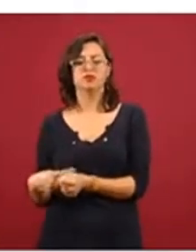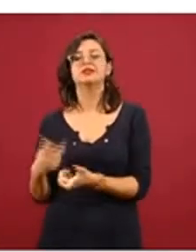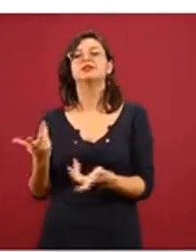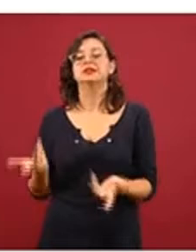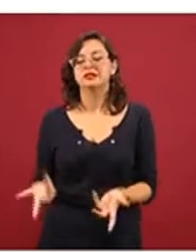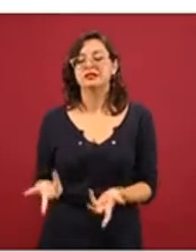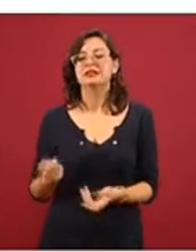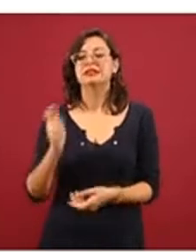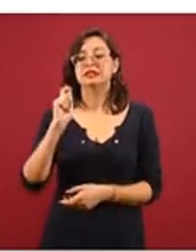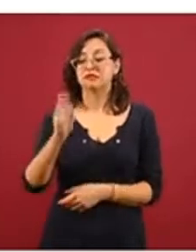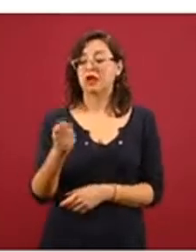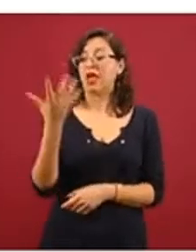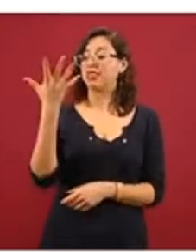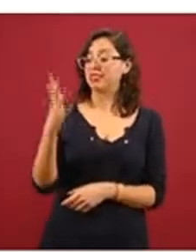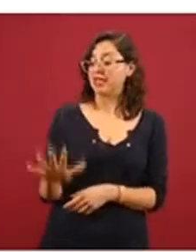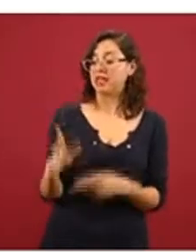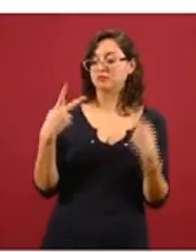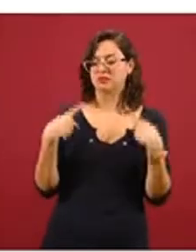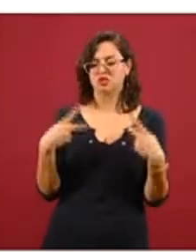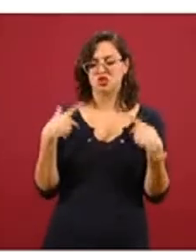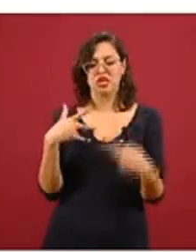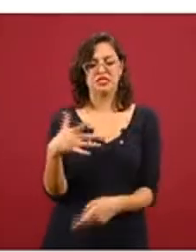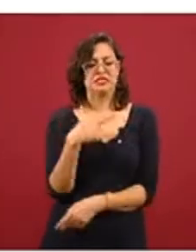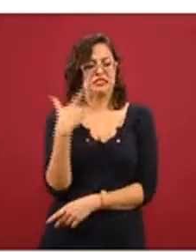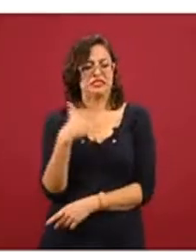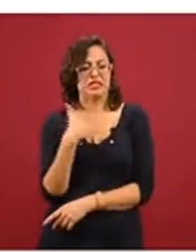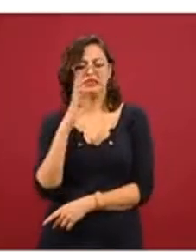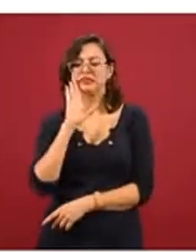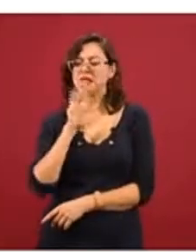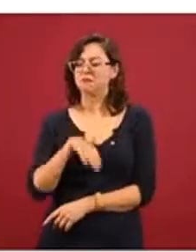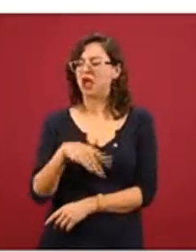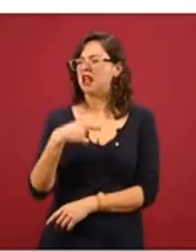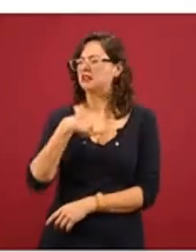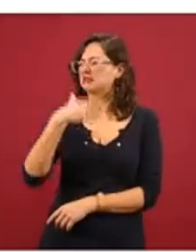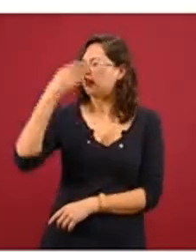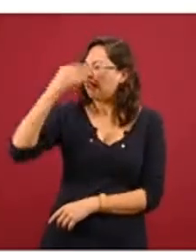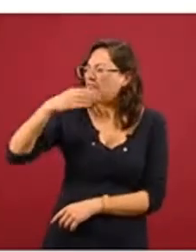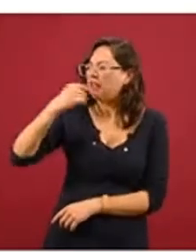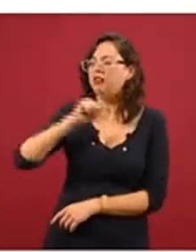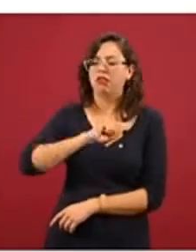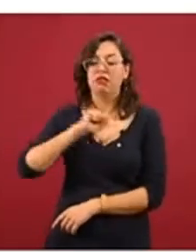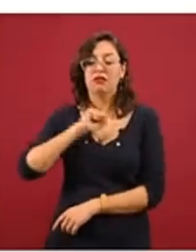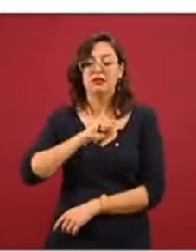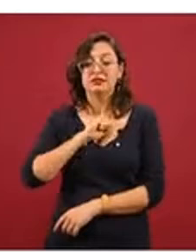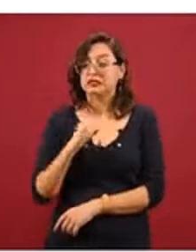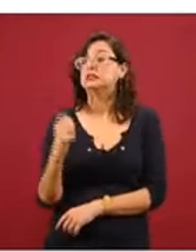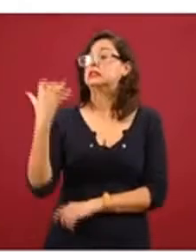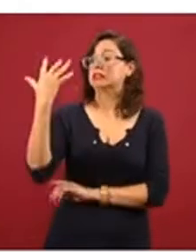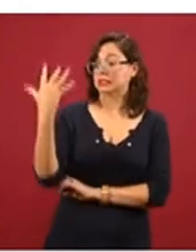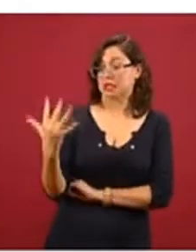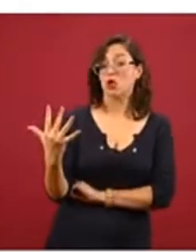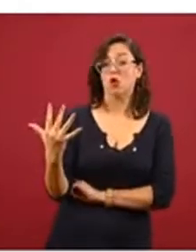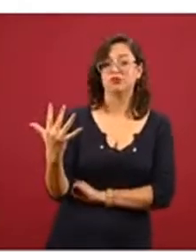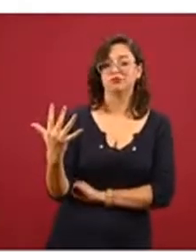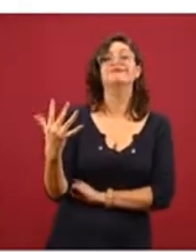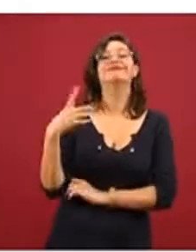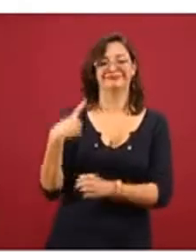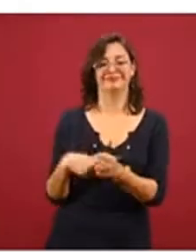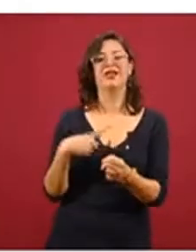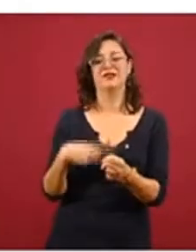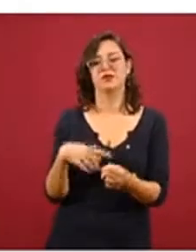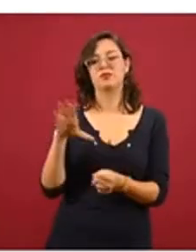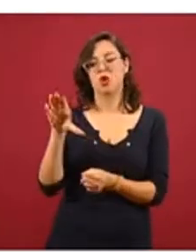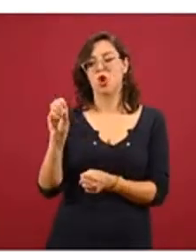cada 10 personas que presentan síntomas respiratorios, 5 de ellas, la mitad, es